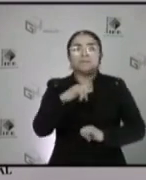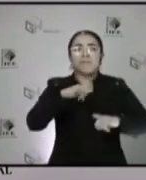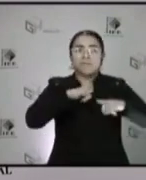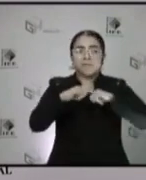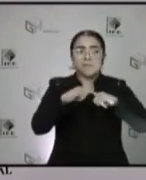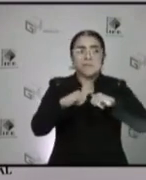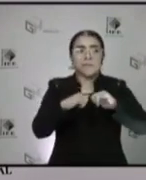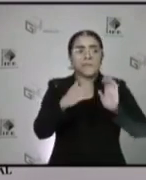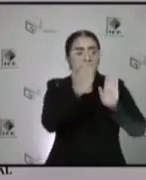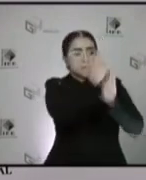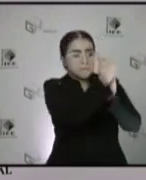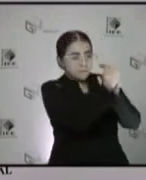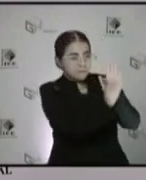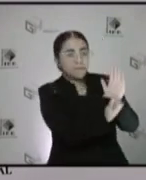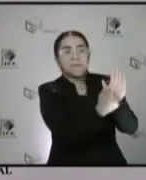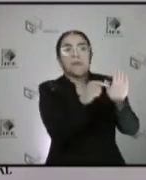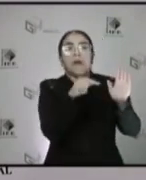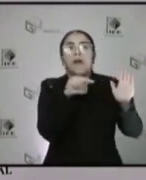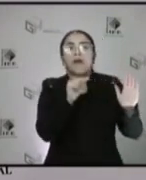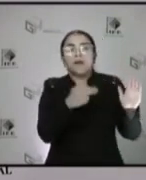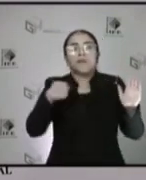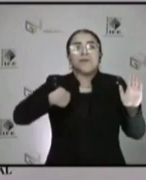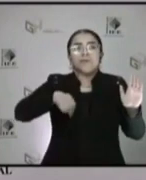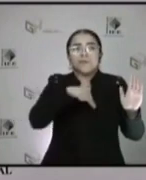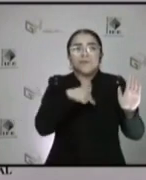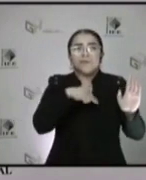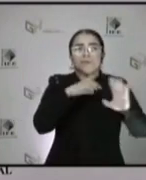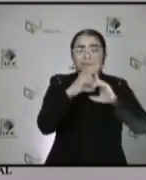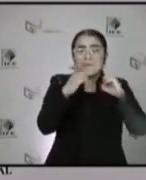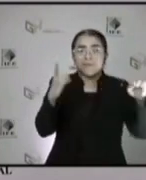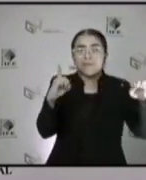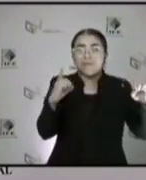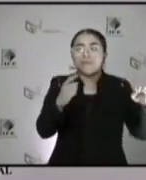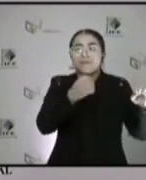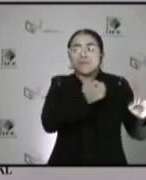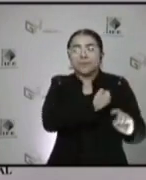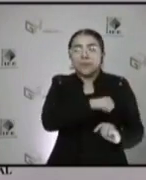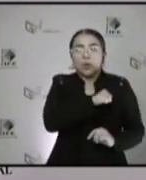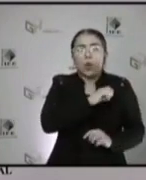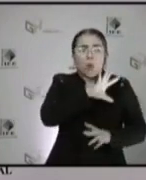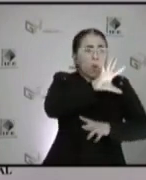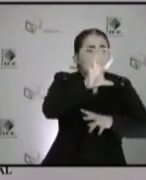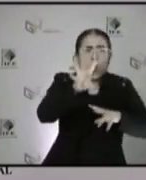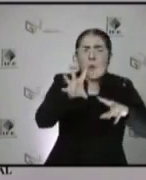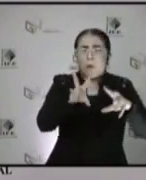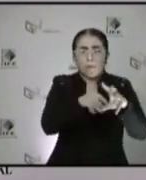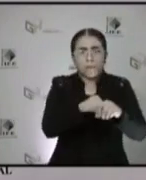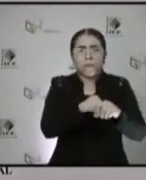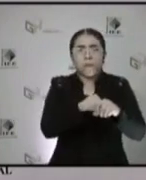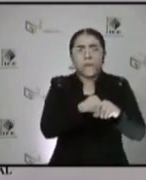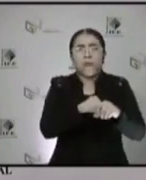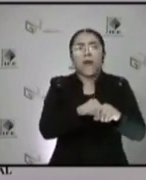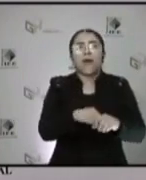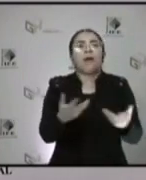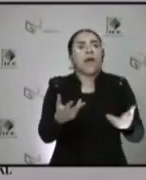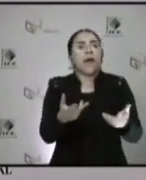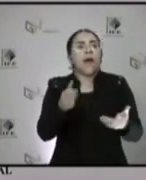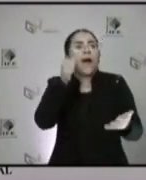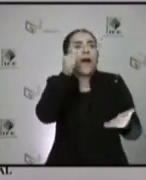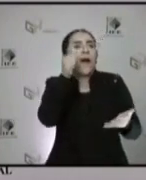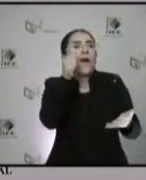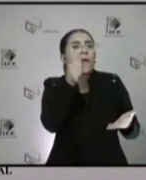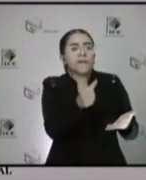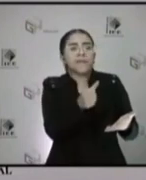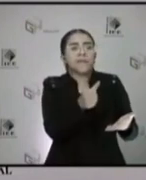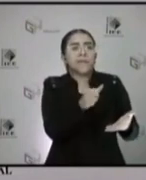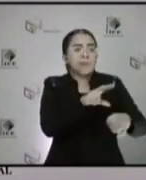por cuadrantes, desarrollaremos la infraestructura de salud necesaria en todo el Estado, pero con atención médica digna